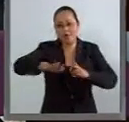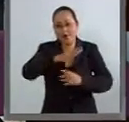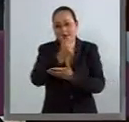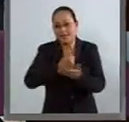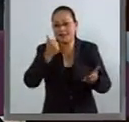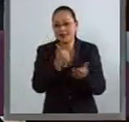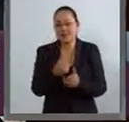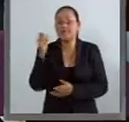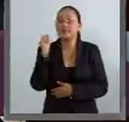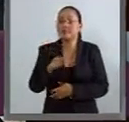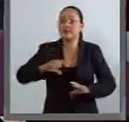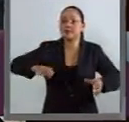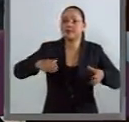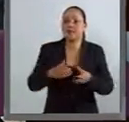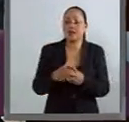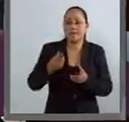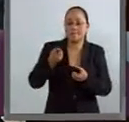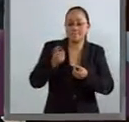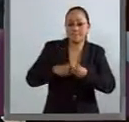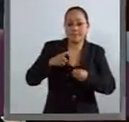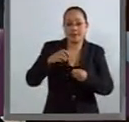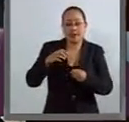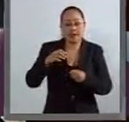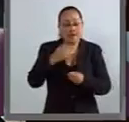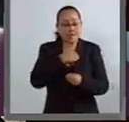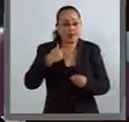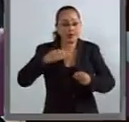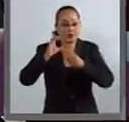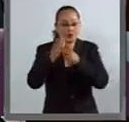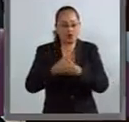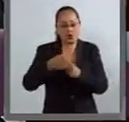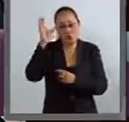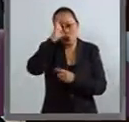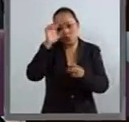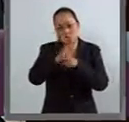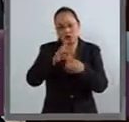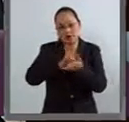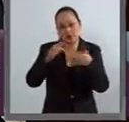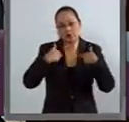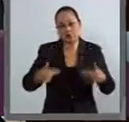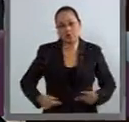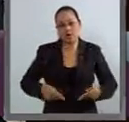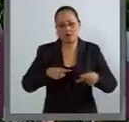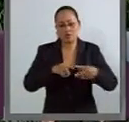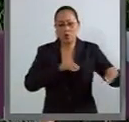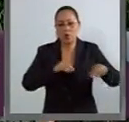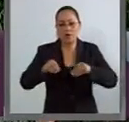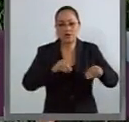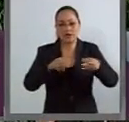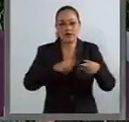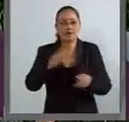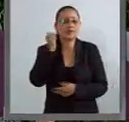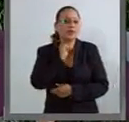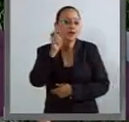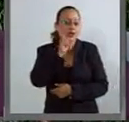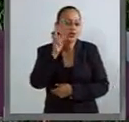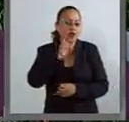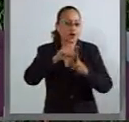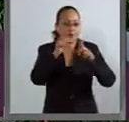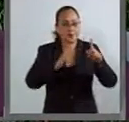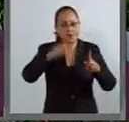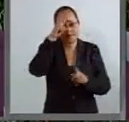e integrante de las comisiones de Cultura, Derechos Humanos y Movilidad. La senadora de la